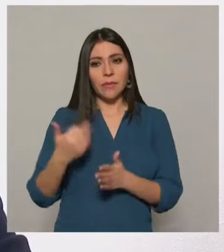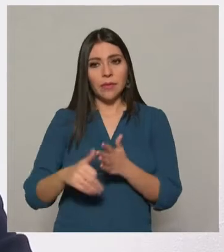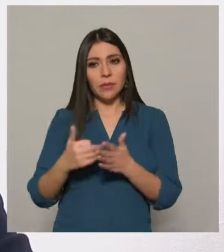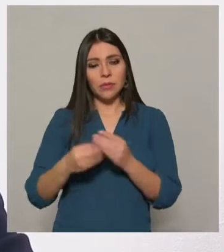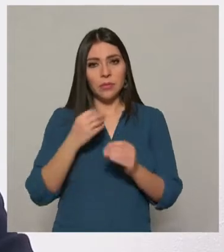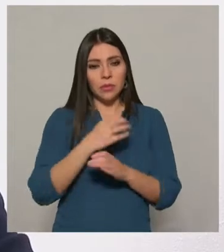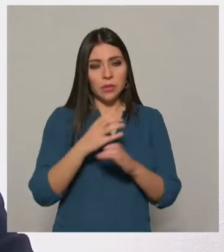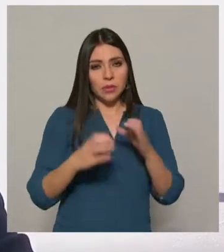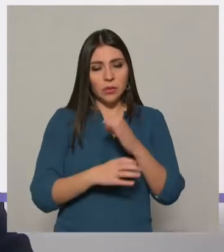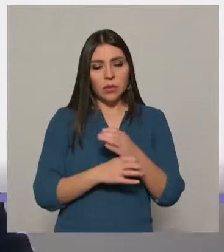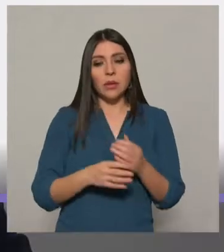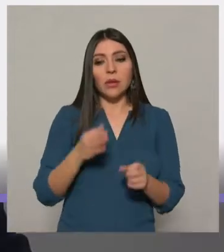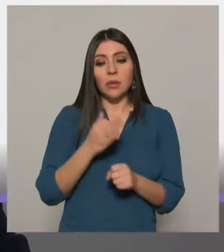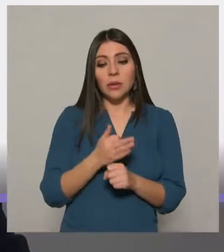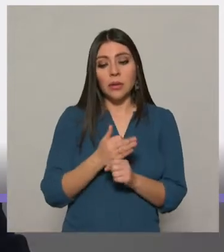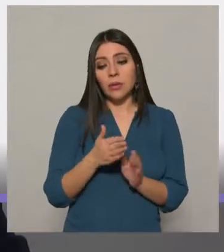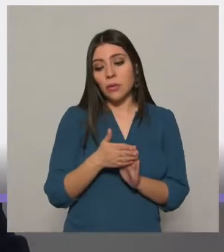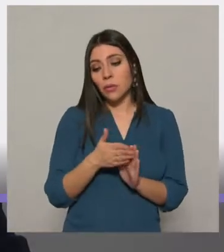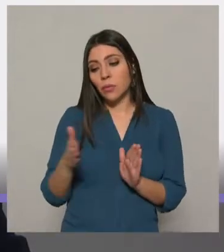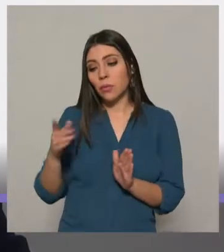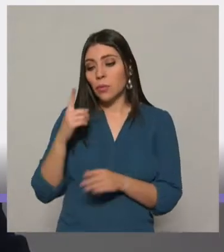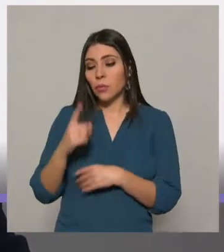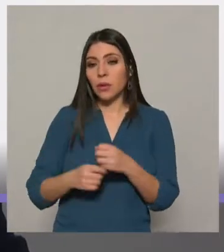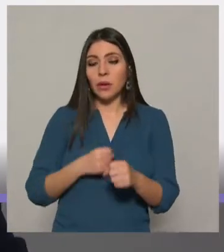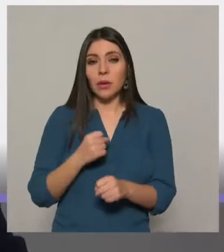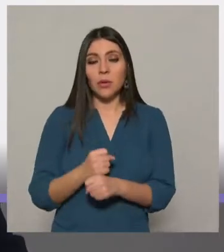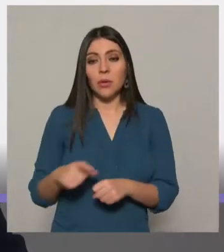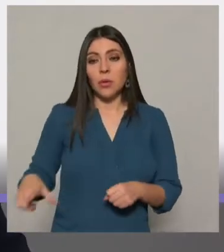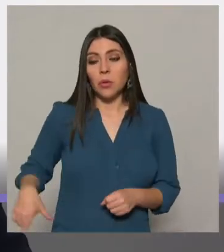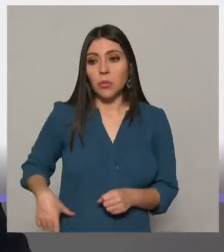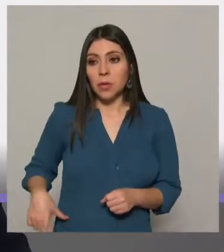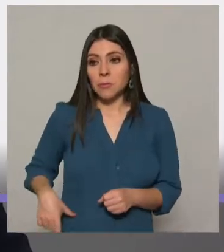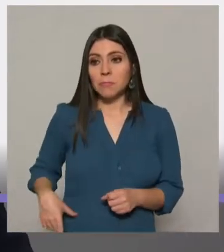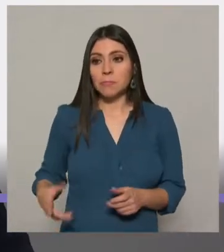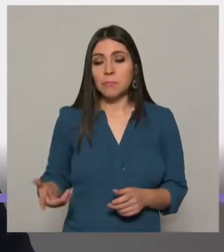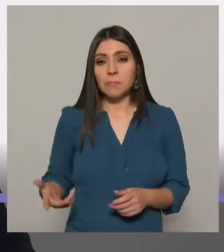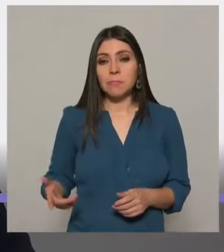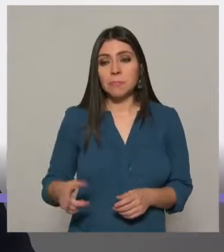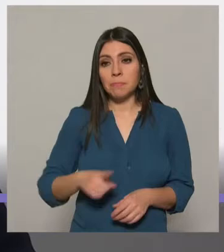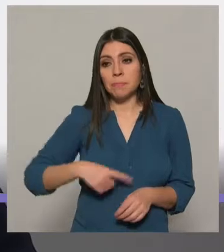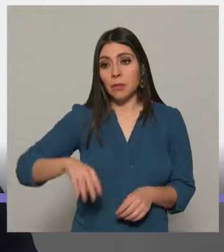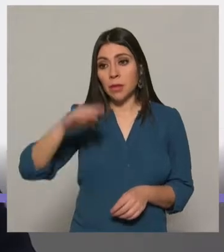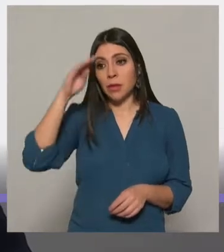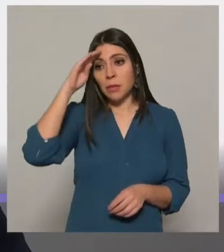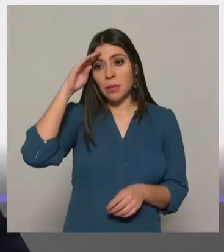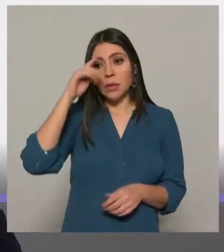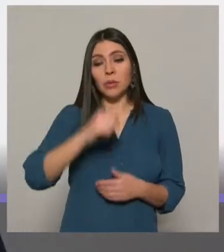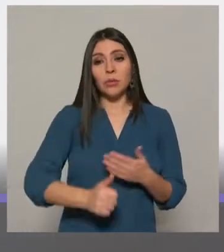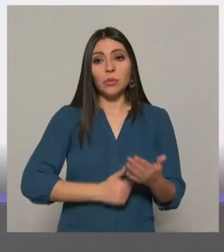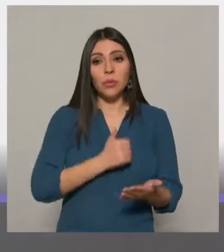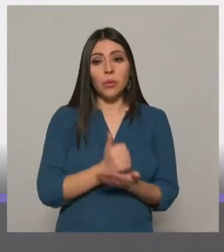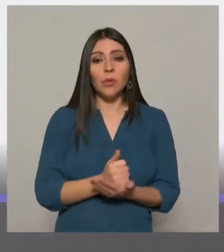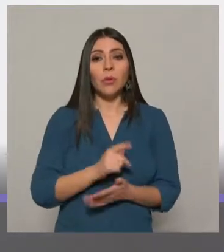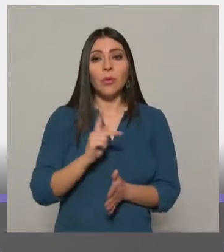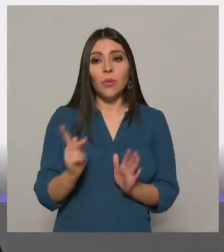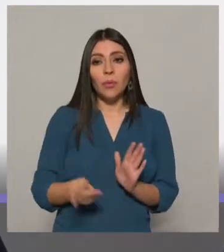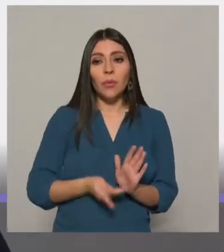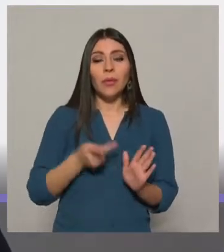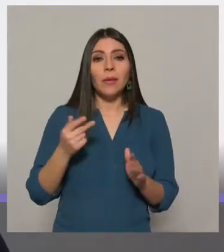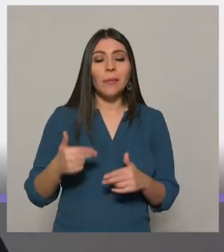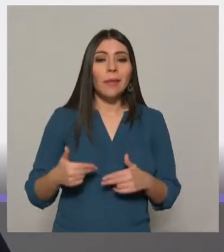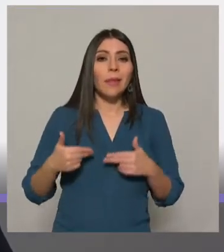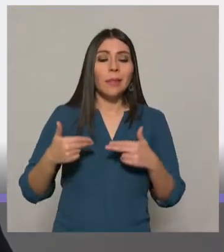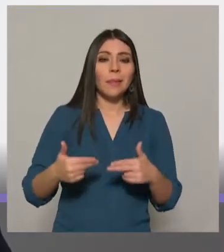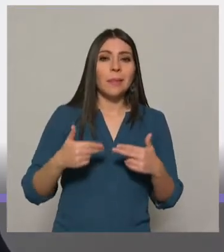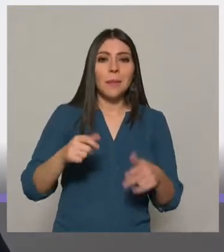año. Creemos que la ciudad no debe de repetir el ejercicio legislativo para la definición